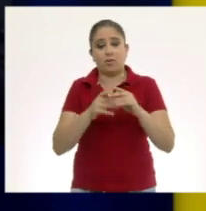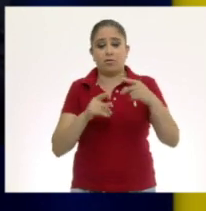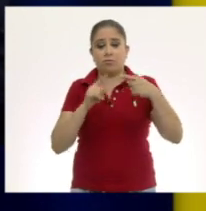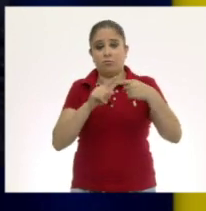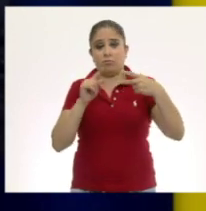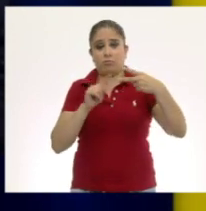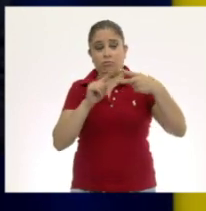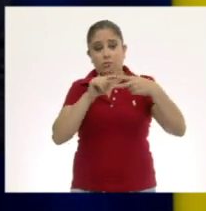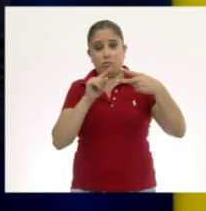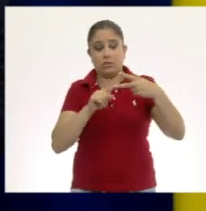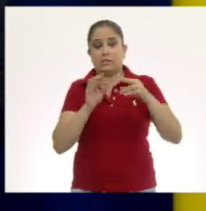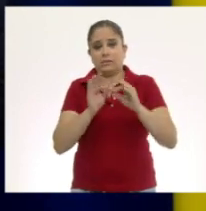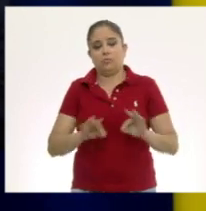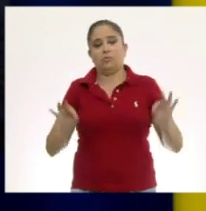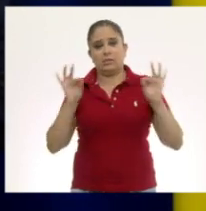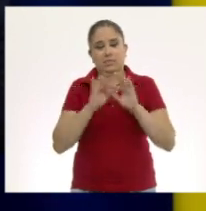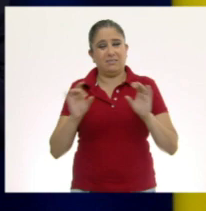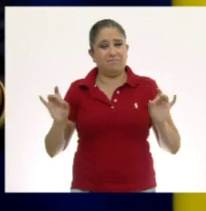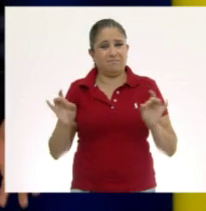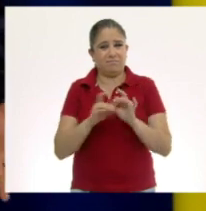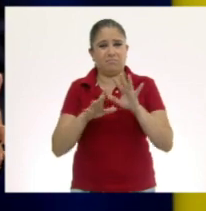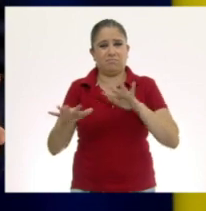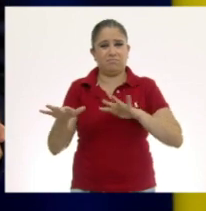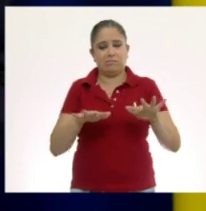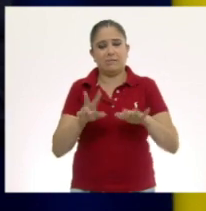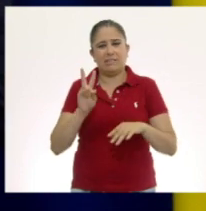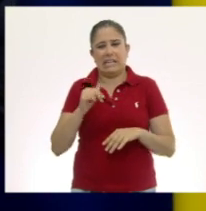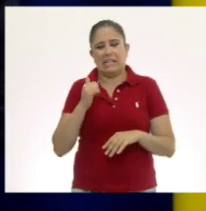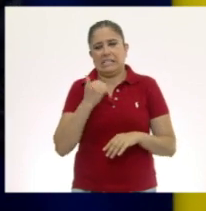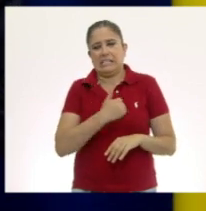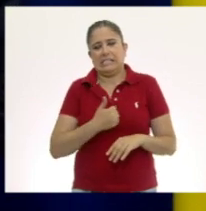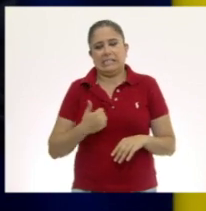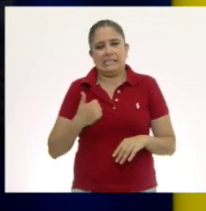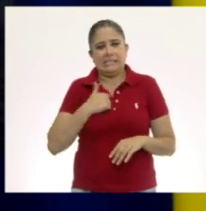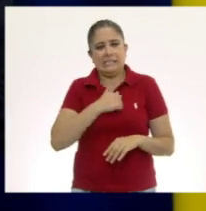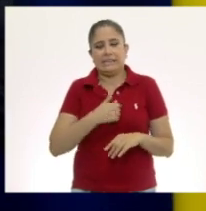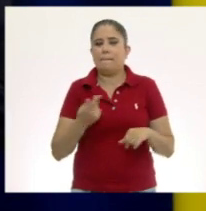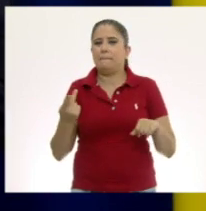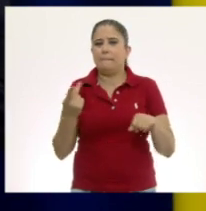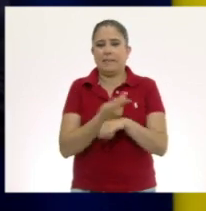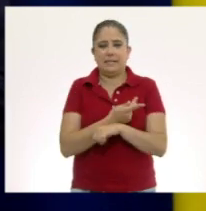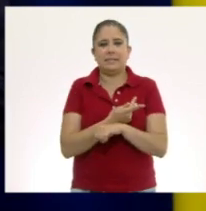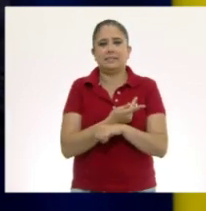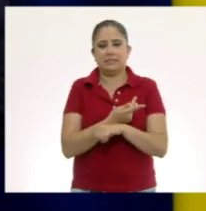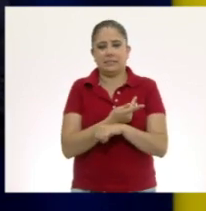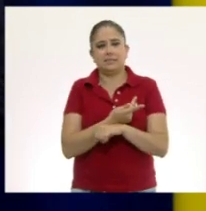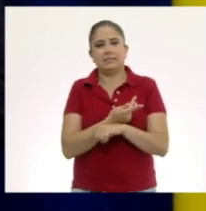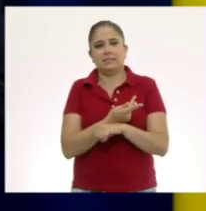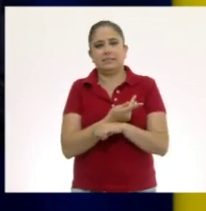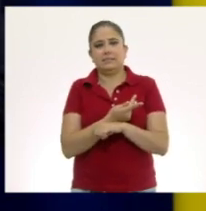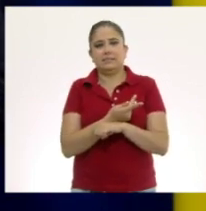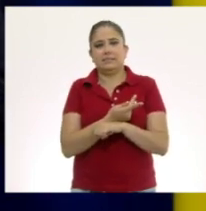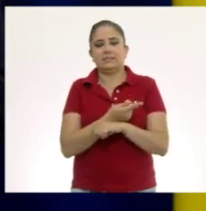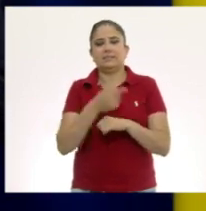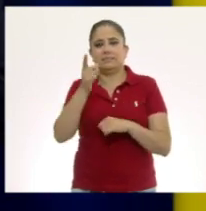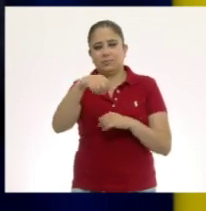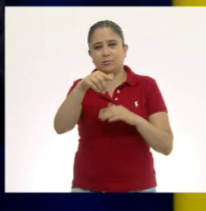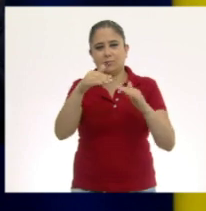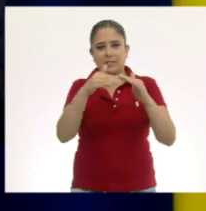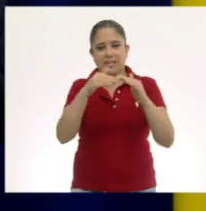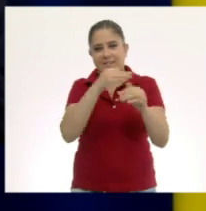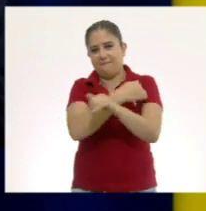sucesos muy importantes, lamentables, Sí. que han ocurrido y que seguramente en casa